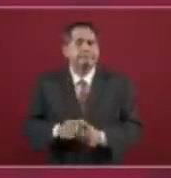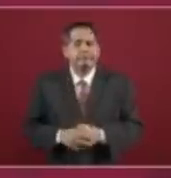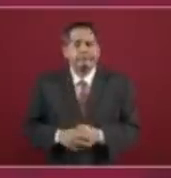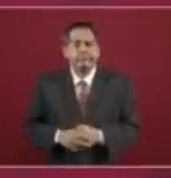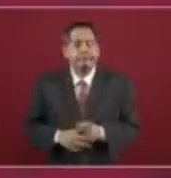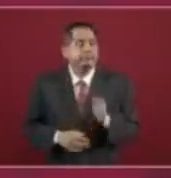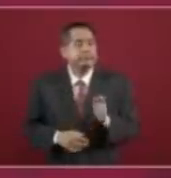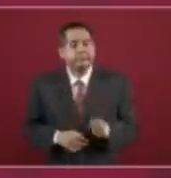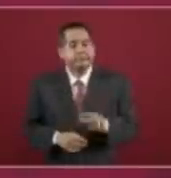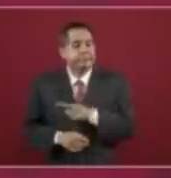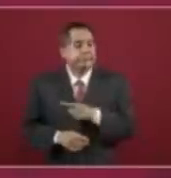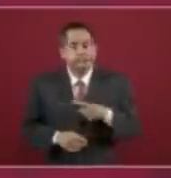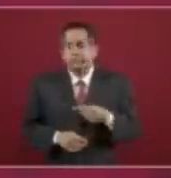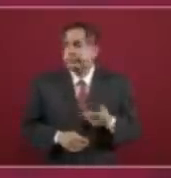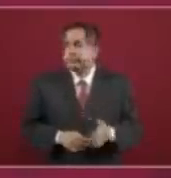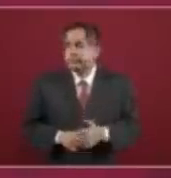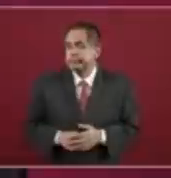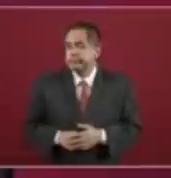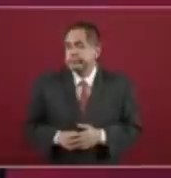tiene que haber